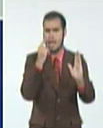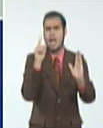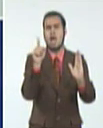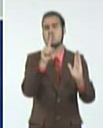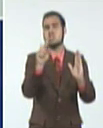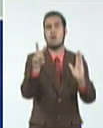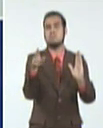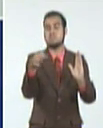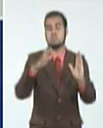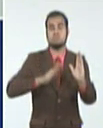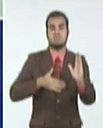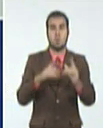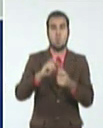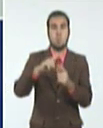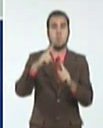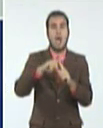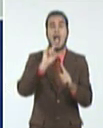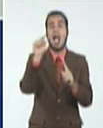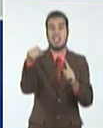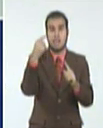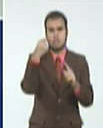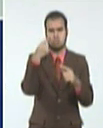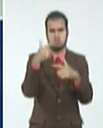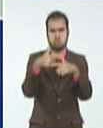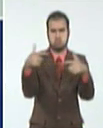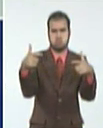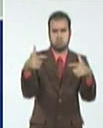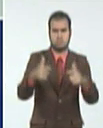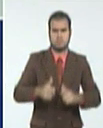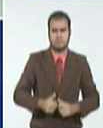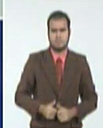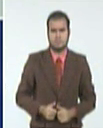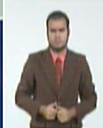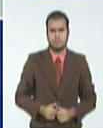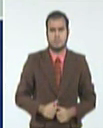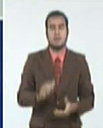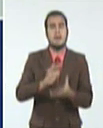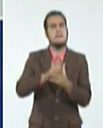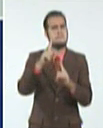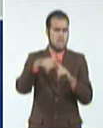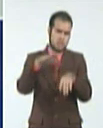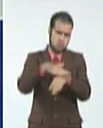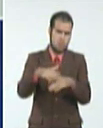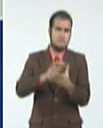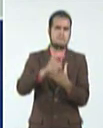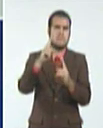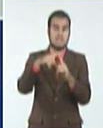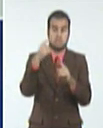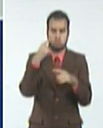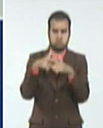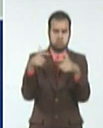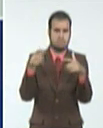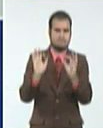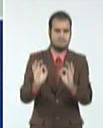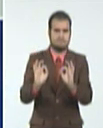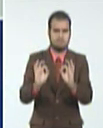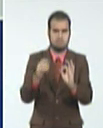mayor incidencia de casos confirmados en los últimos 15 días. Ahí lo